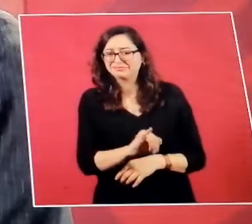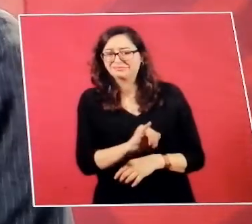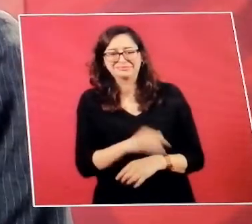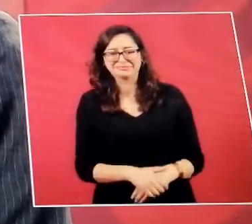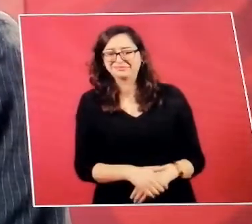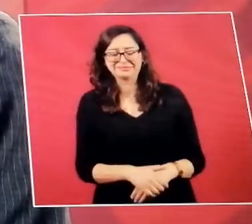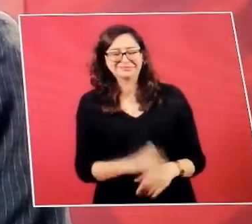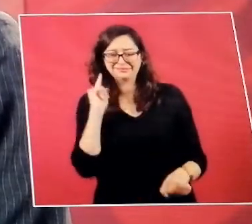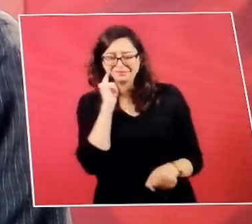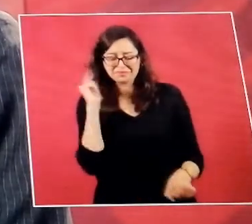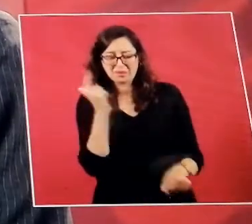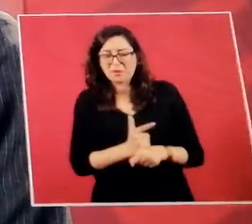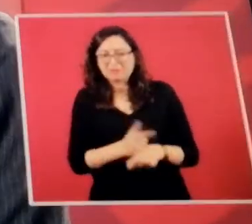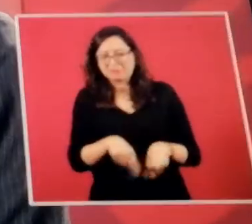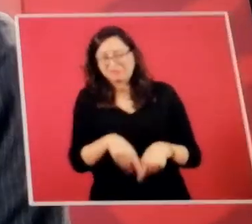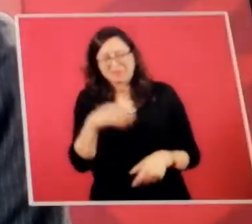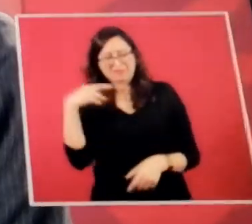elementales.